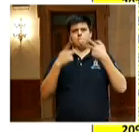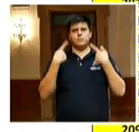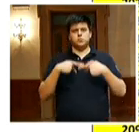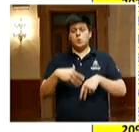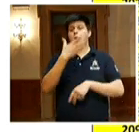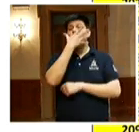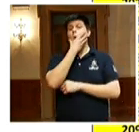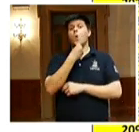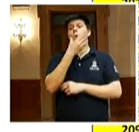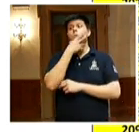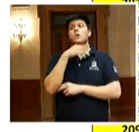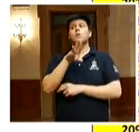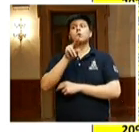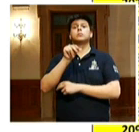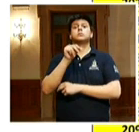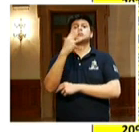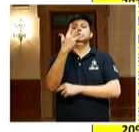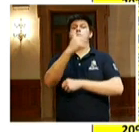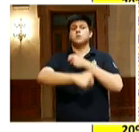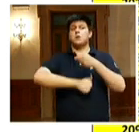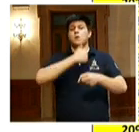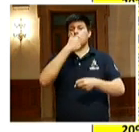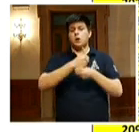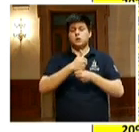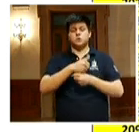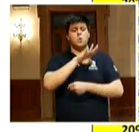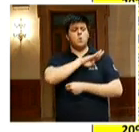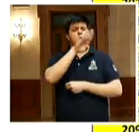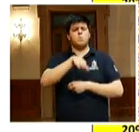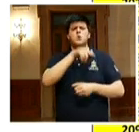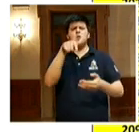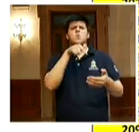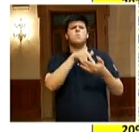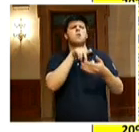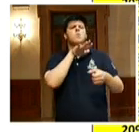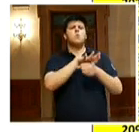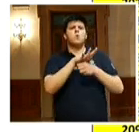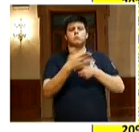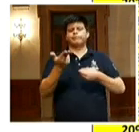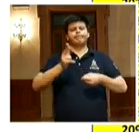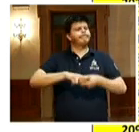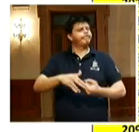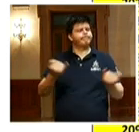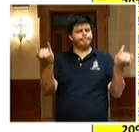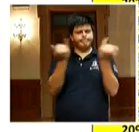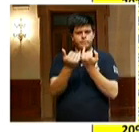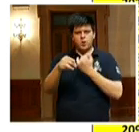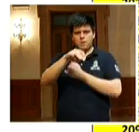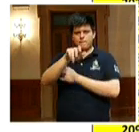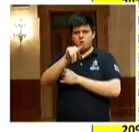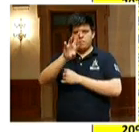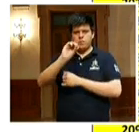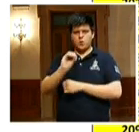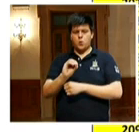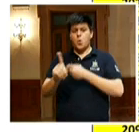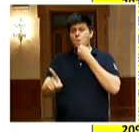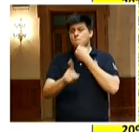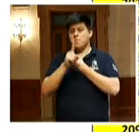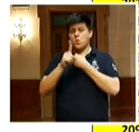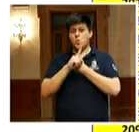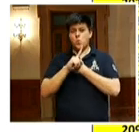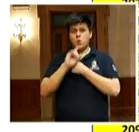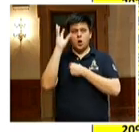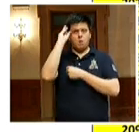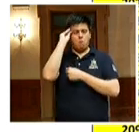de 85 años de edad que fallece en los servicios de salud en nuevo léon con demencia de